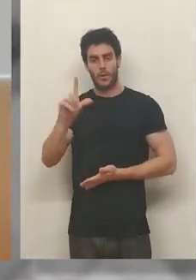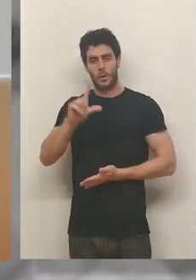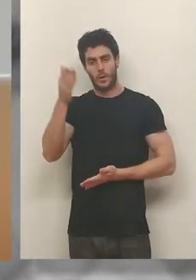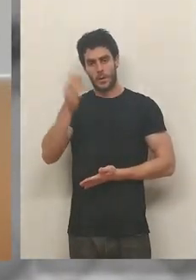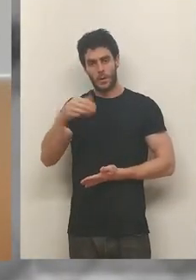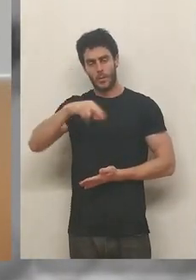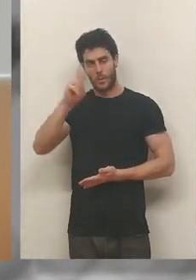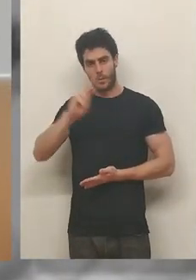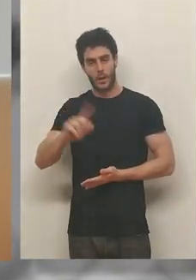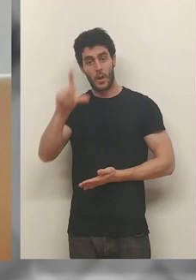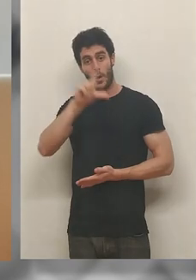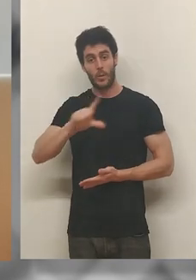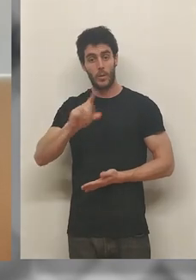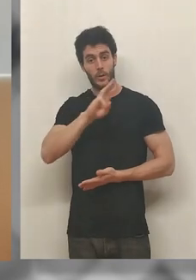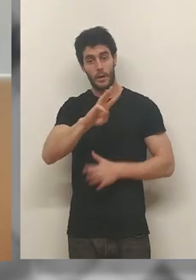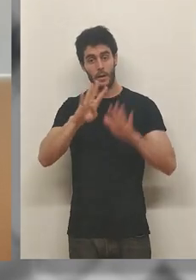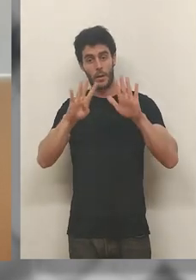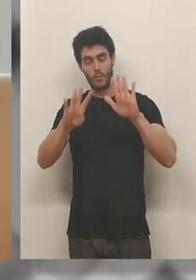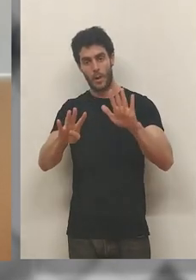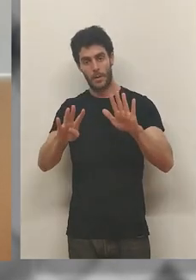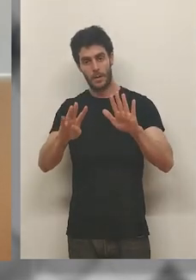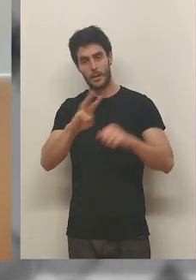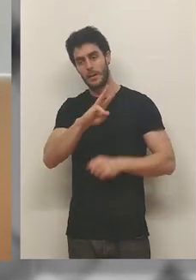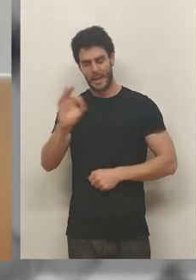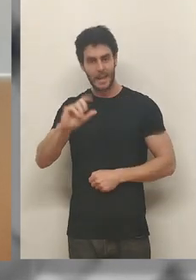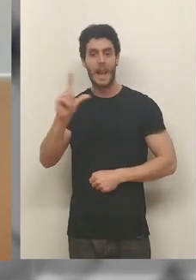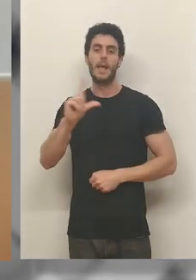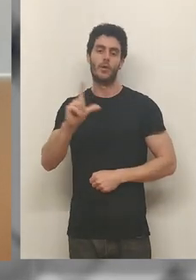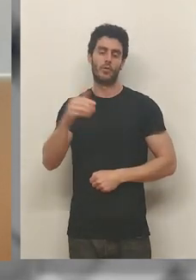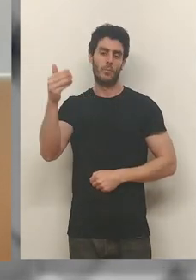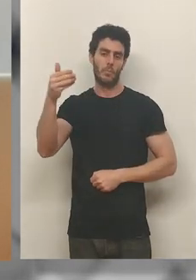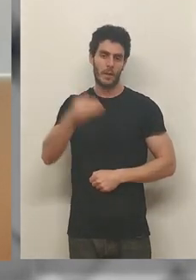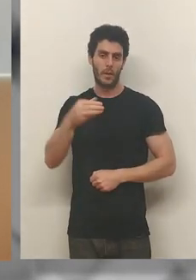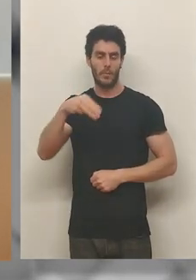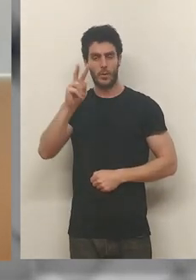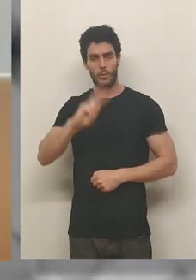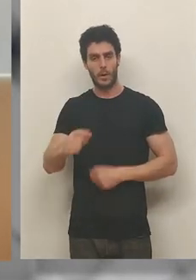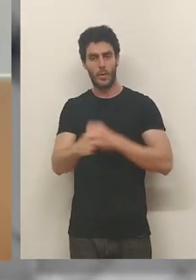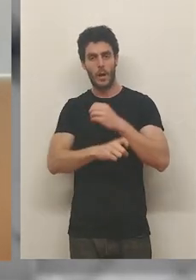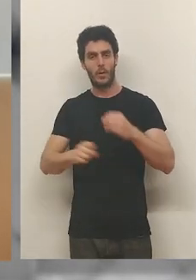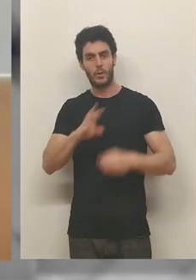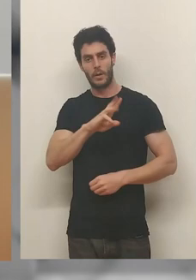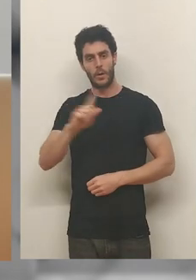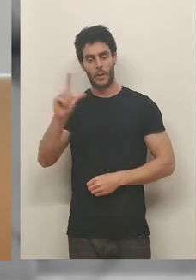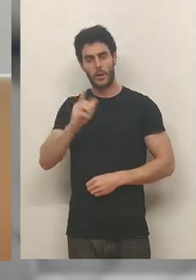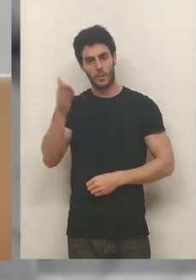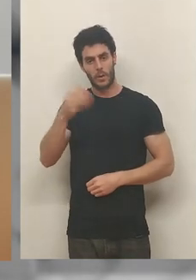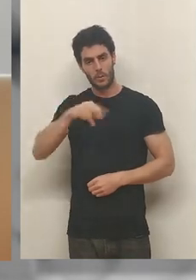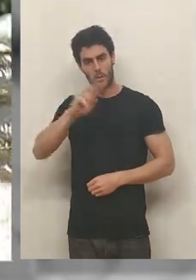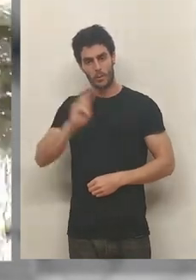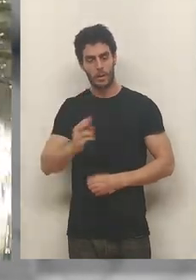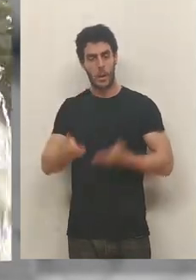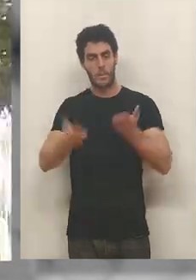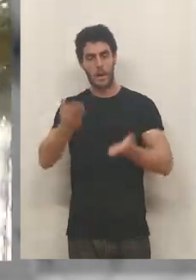44 litros por metro cuadrado, en julio unos 30 litros por metro cuadrado y en agosto 21 litros por metro